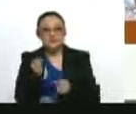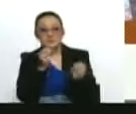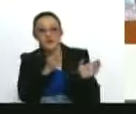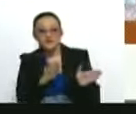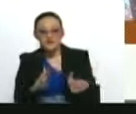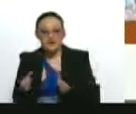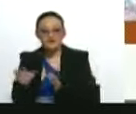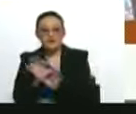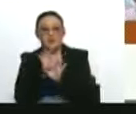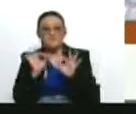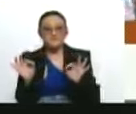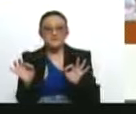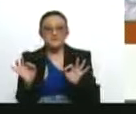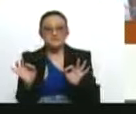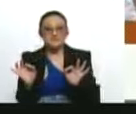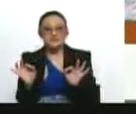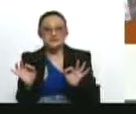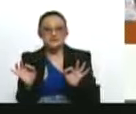planificación especial